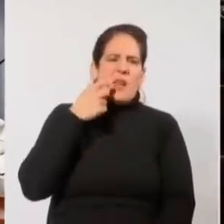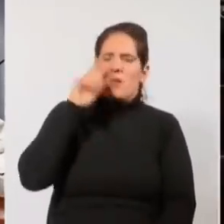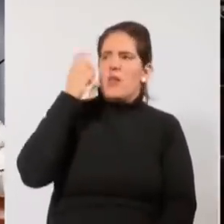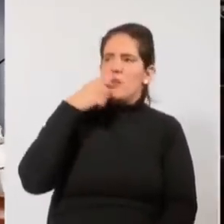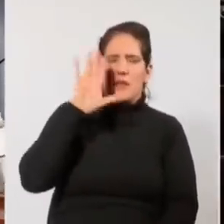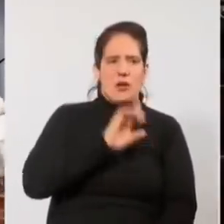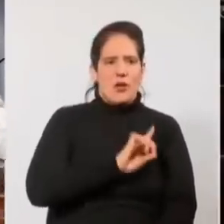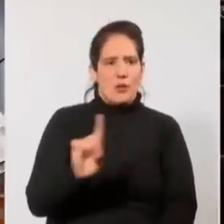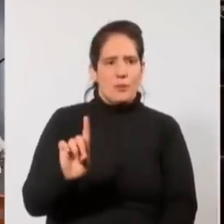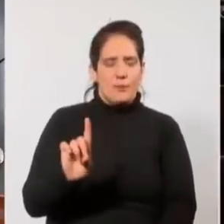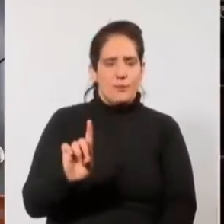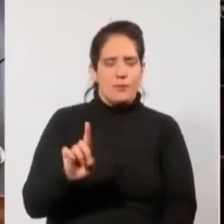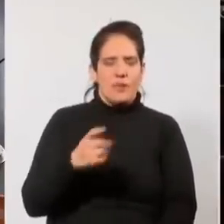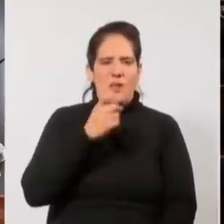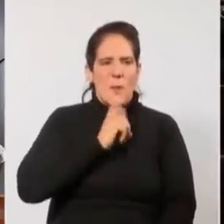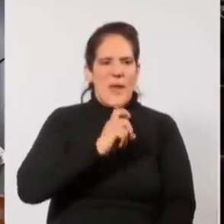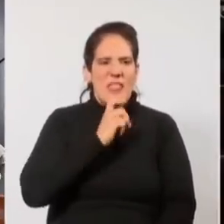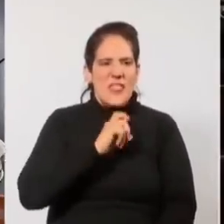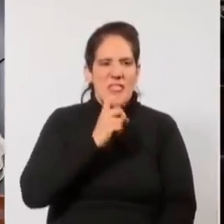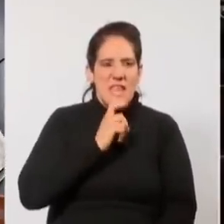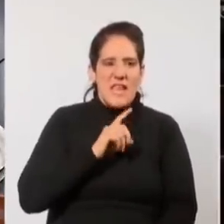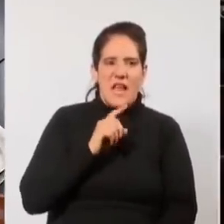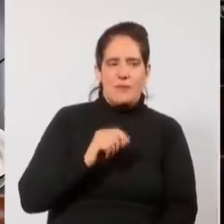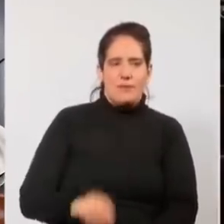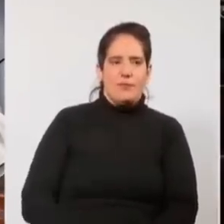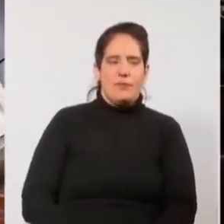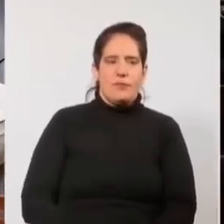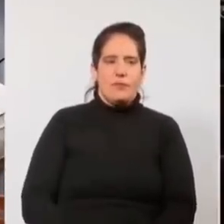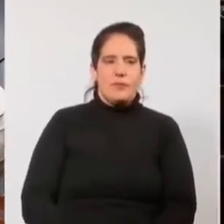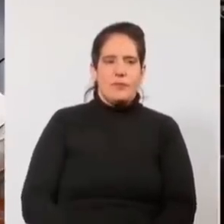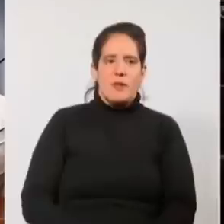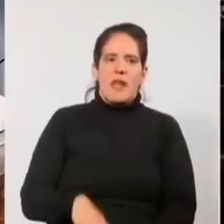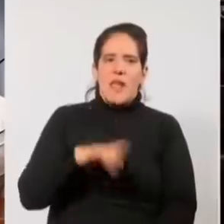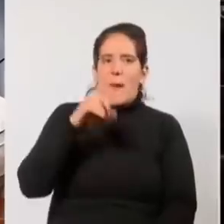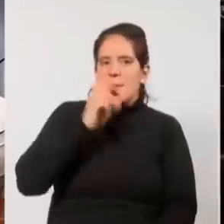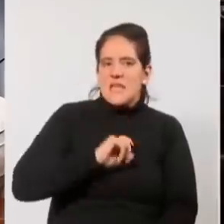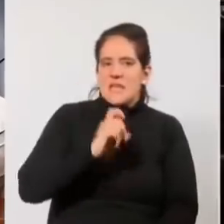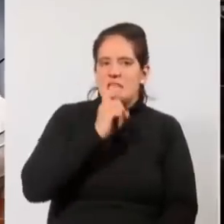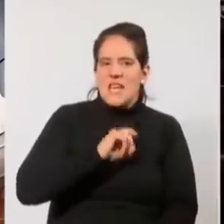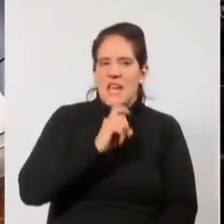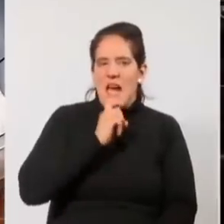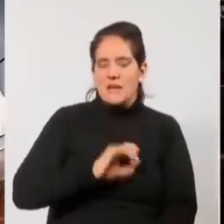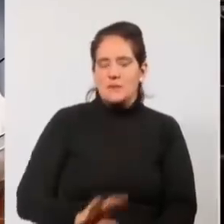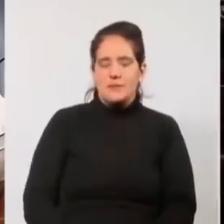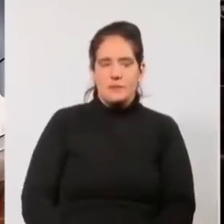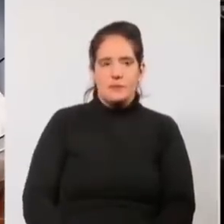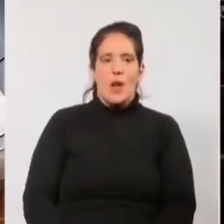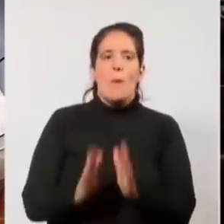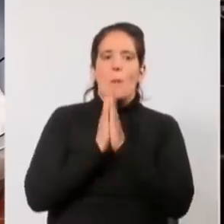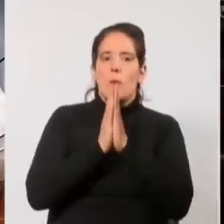realmente es mentira. ¡Es mentira! ¡Es mentira!